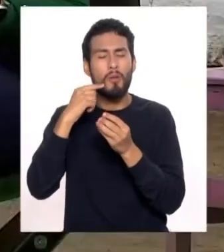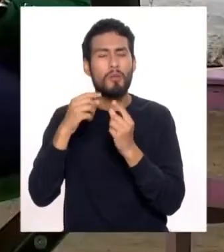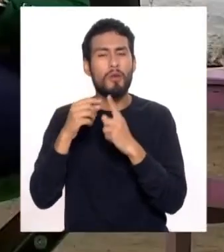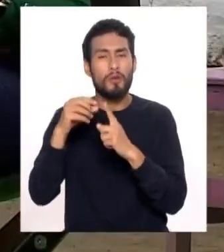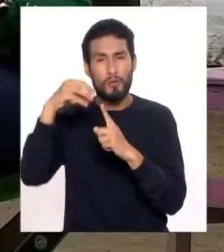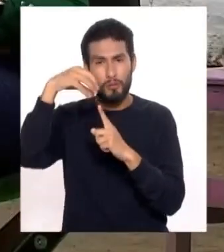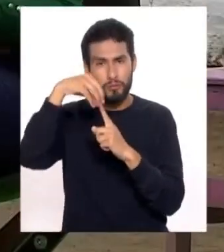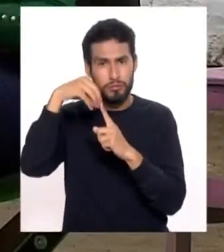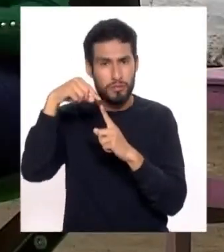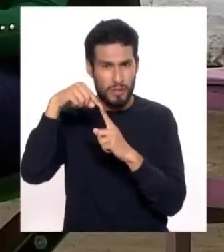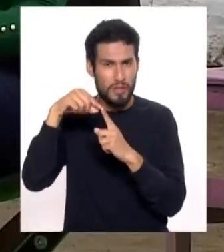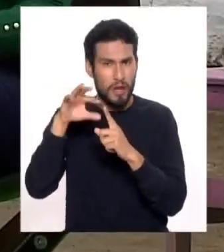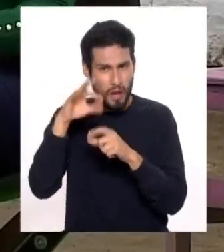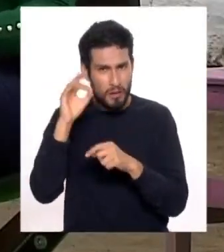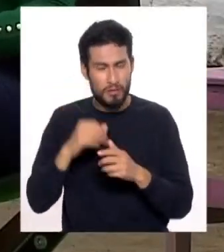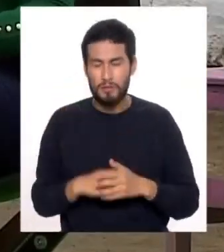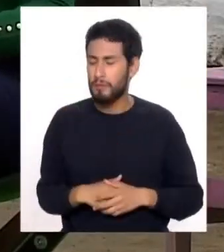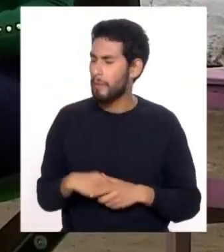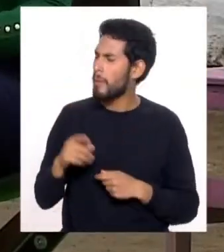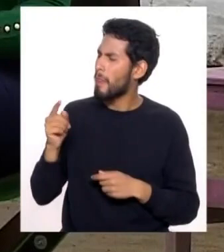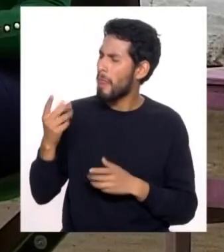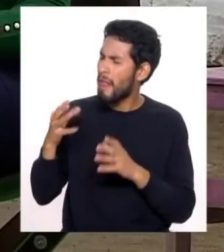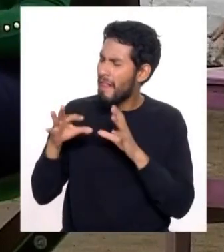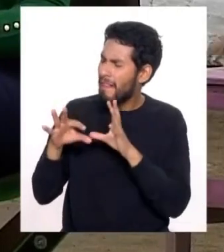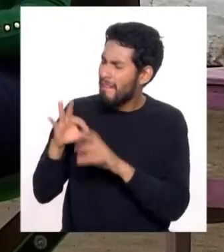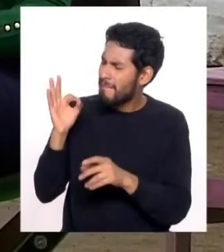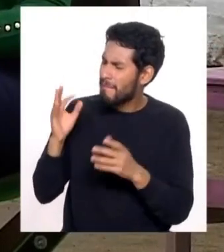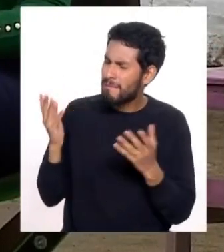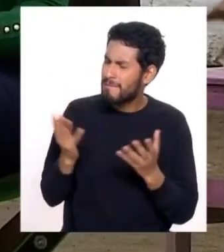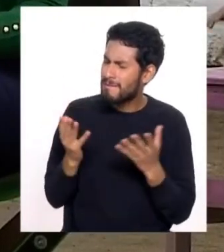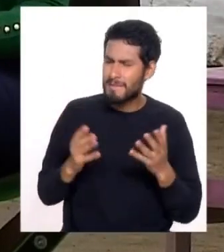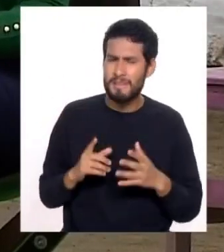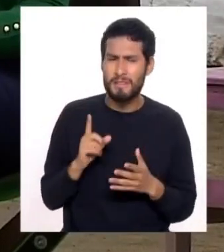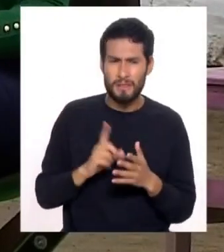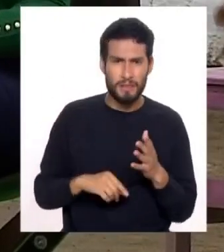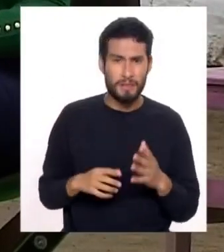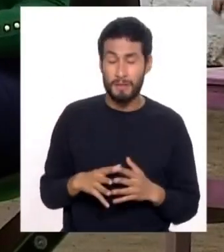Entiendo que aquí se hace un método de detección en la cual